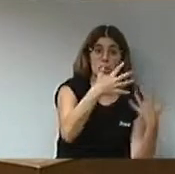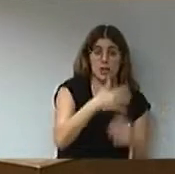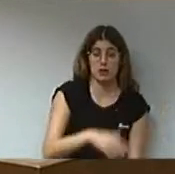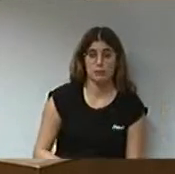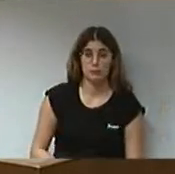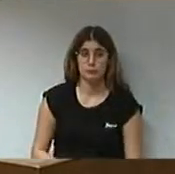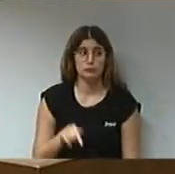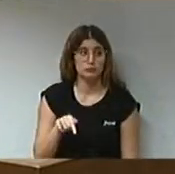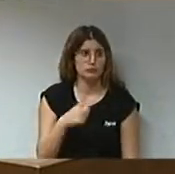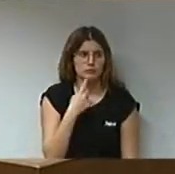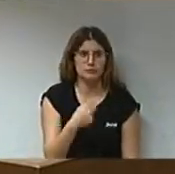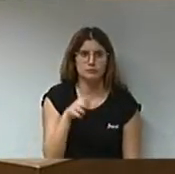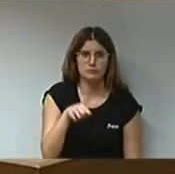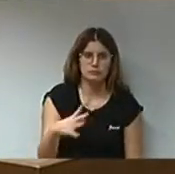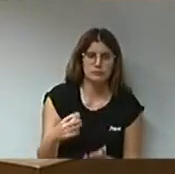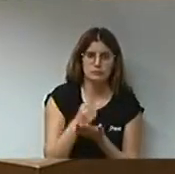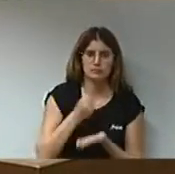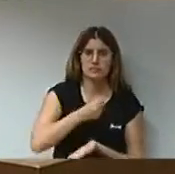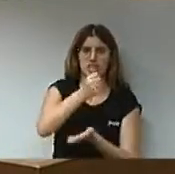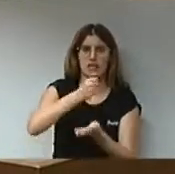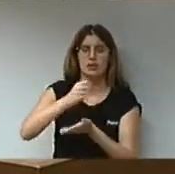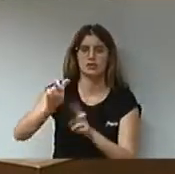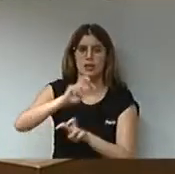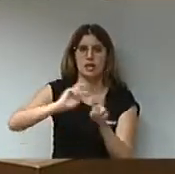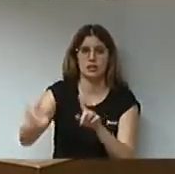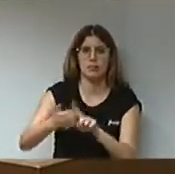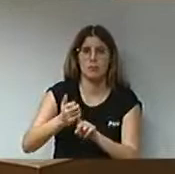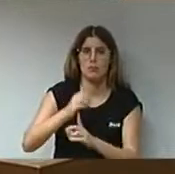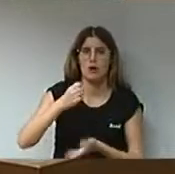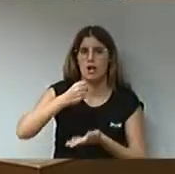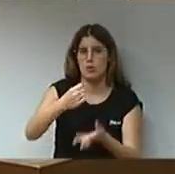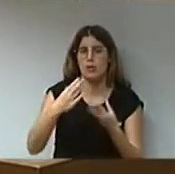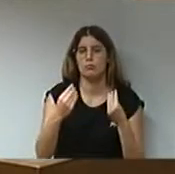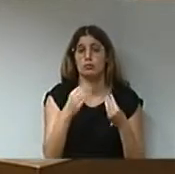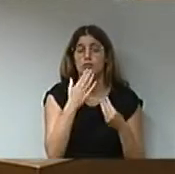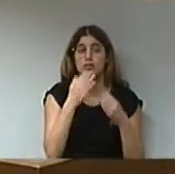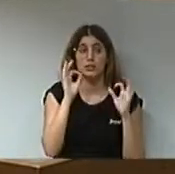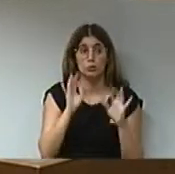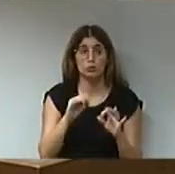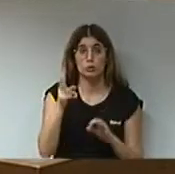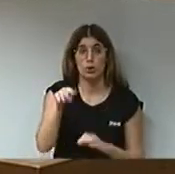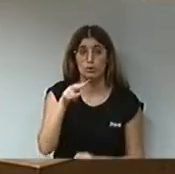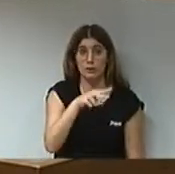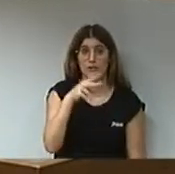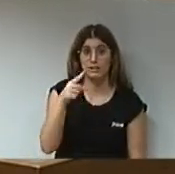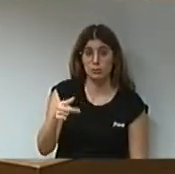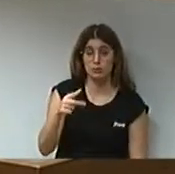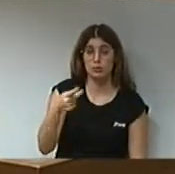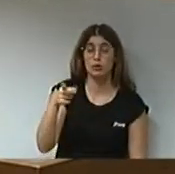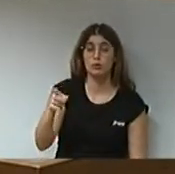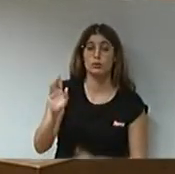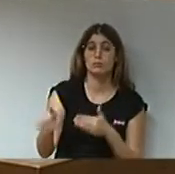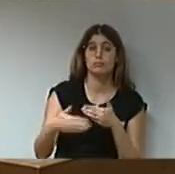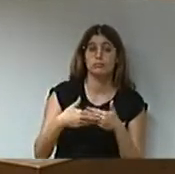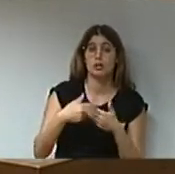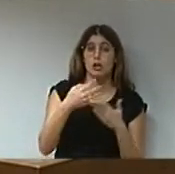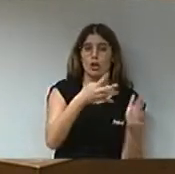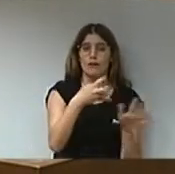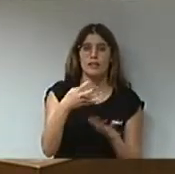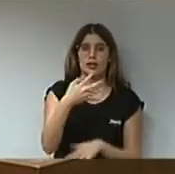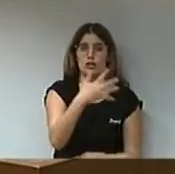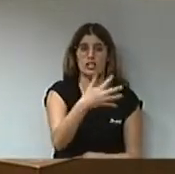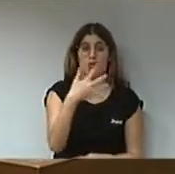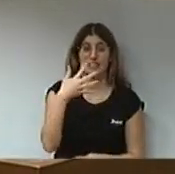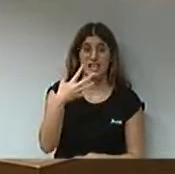No vendría a decir que todo lo arreglo con ayudas y que además les voy a ayudar mucho cuando en el año 2021 usted cerró con 955 millones de